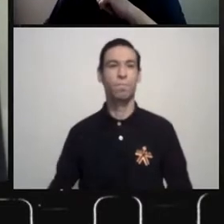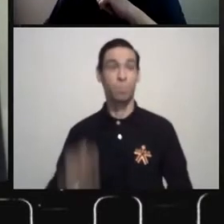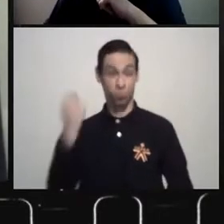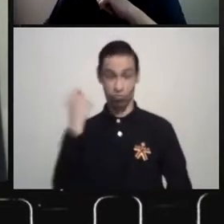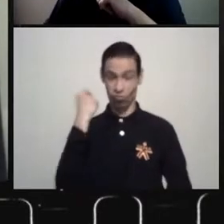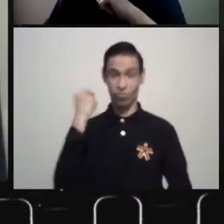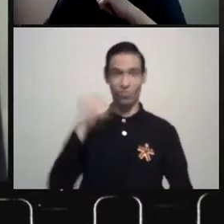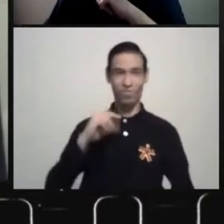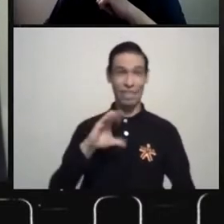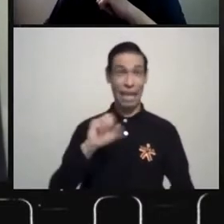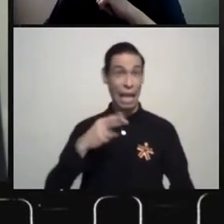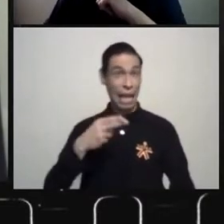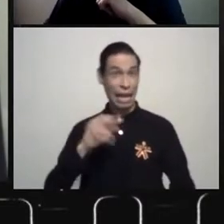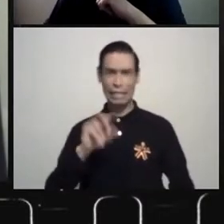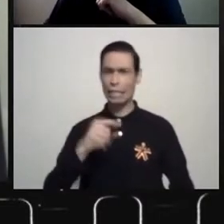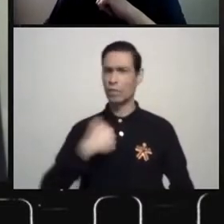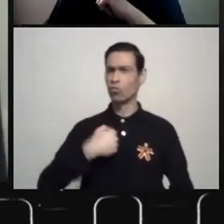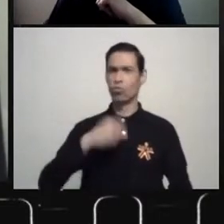género